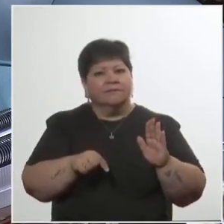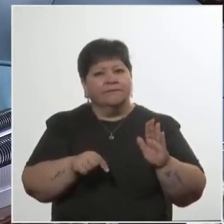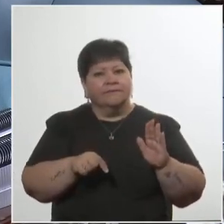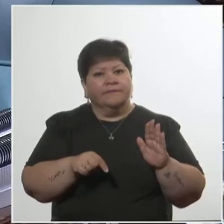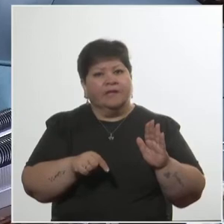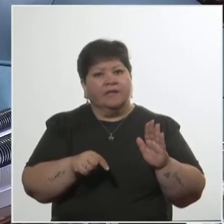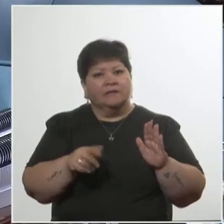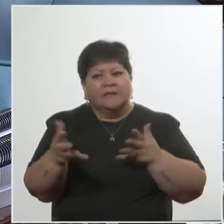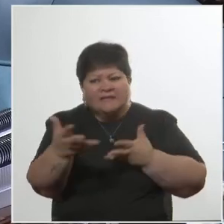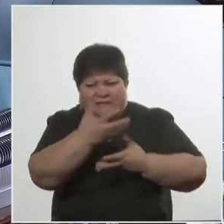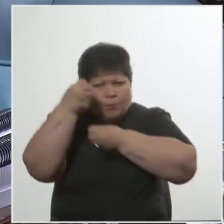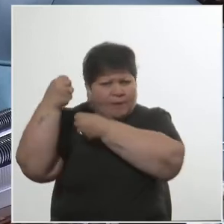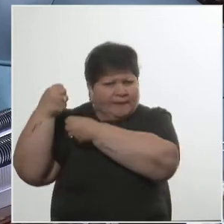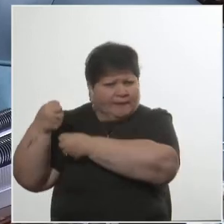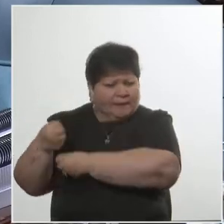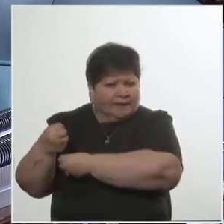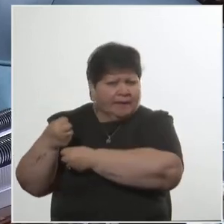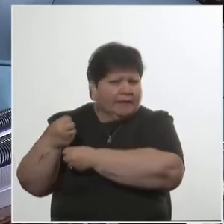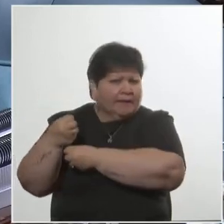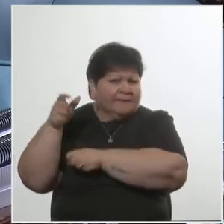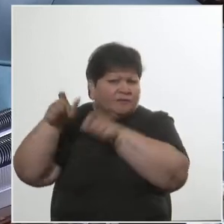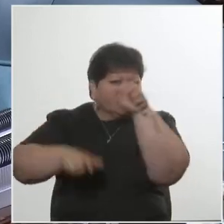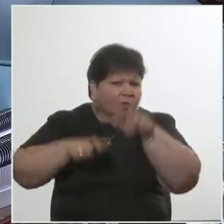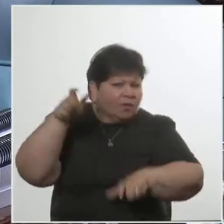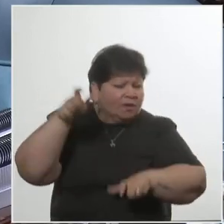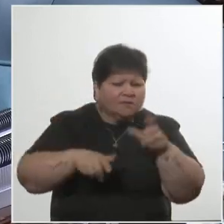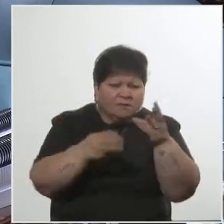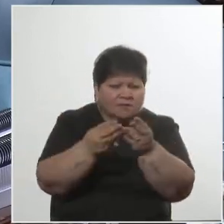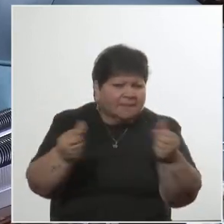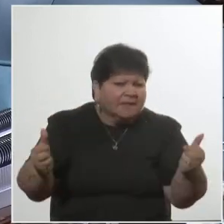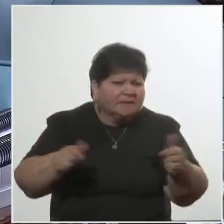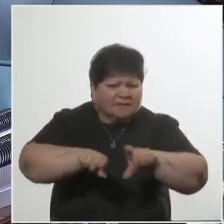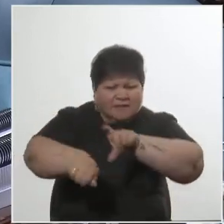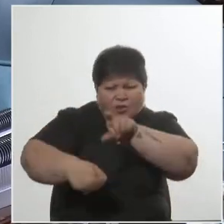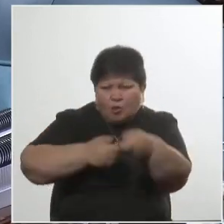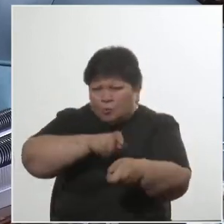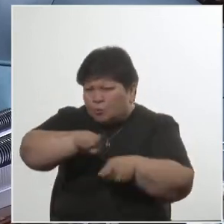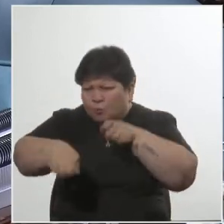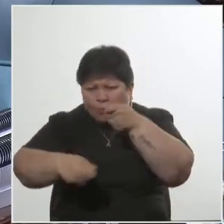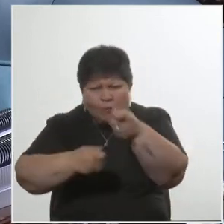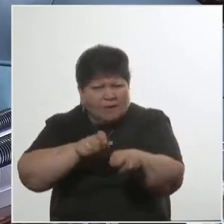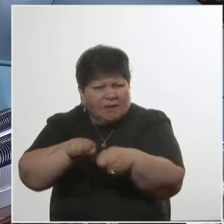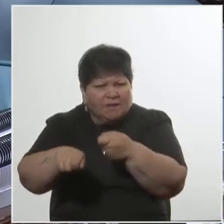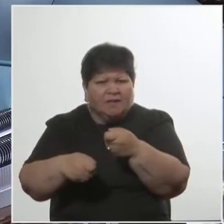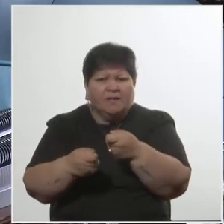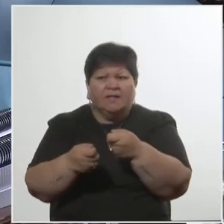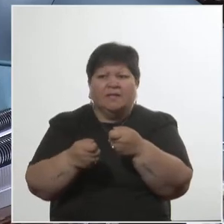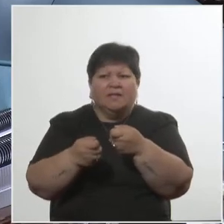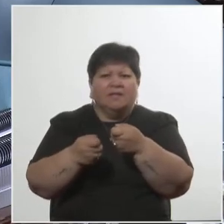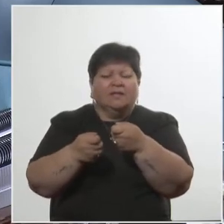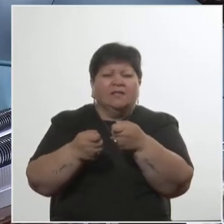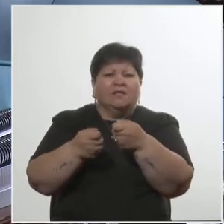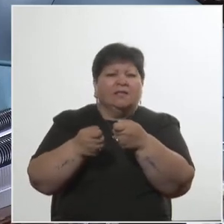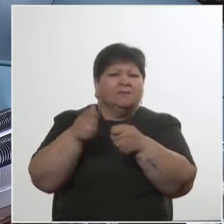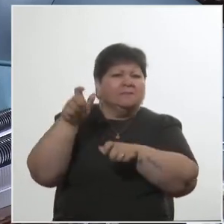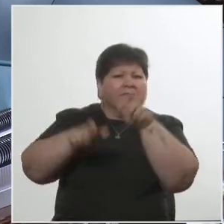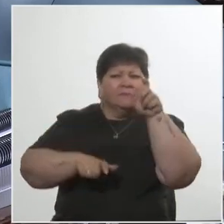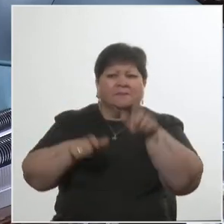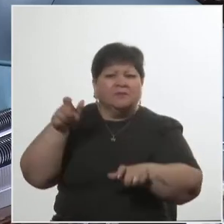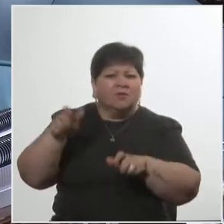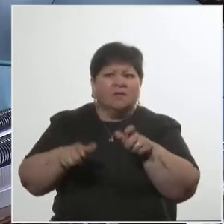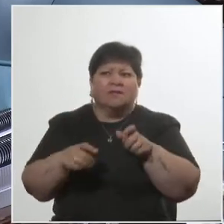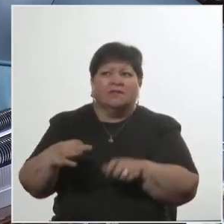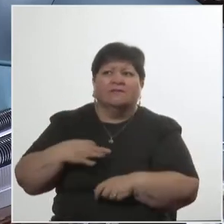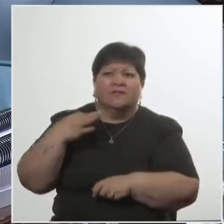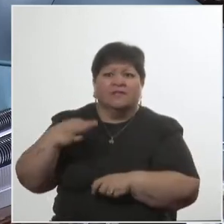se secuestra se desaparece se tortura y quienes quedan